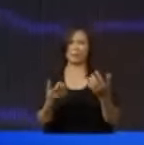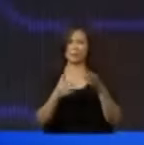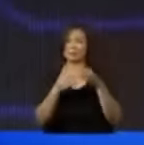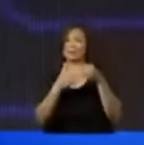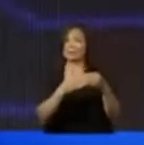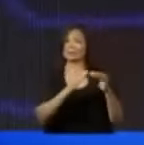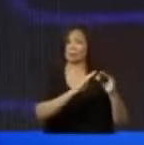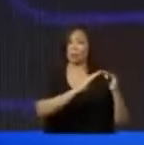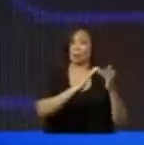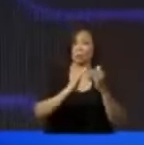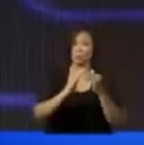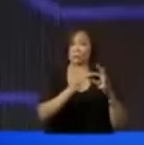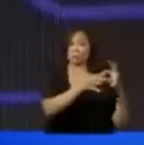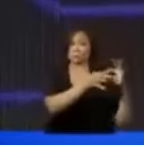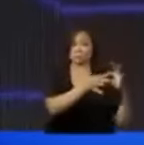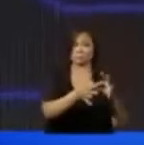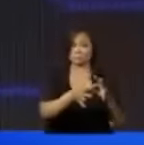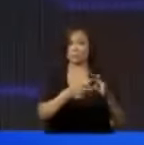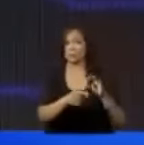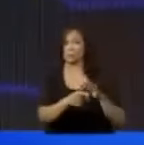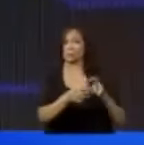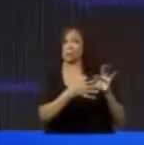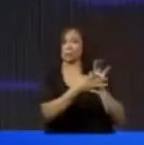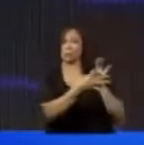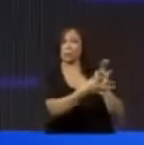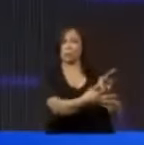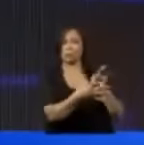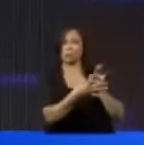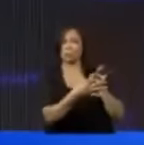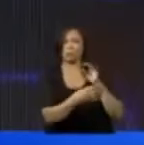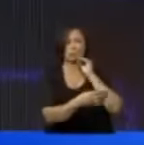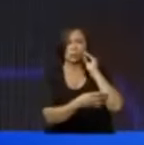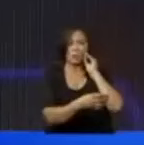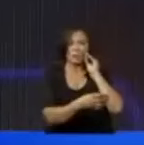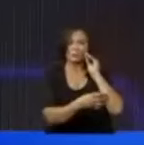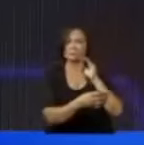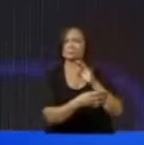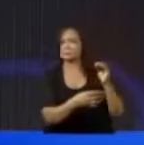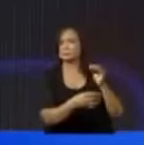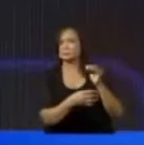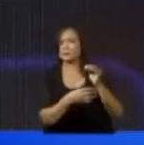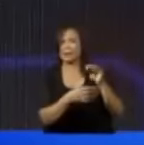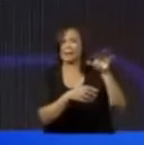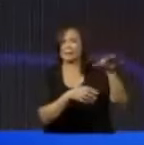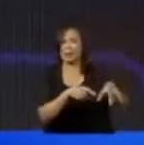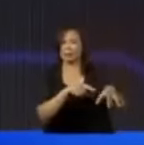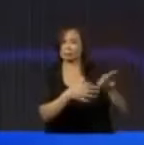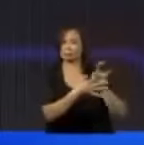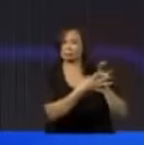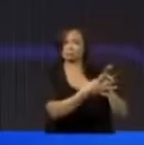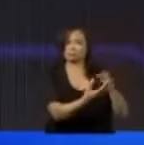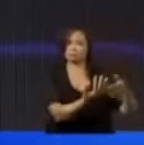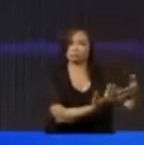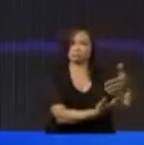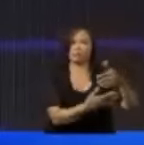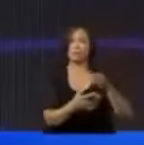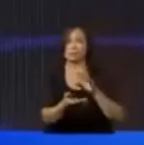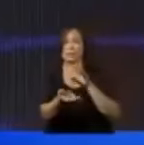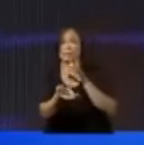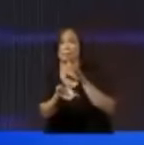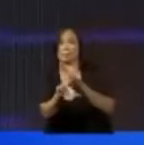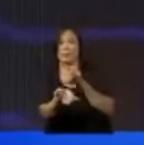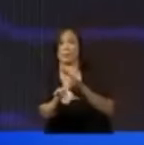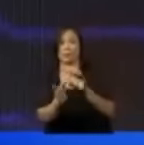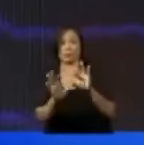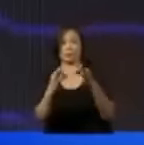de líder comunitario que llevará una relación con los hogares, sobre todo a nivel barrial. También la figura del médico